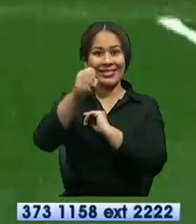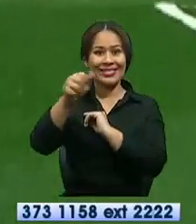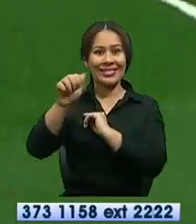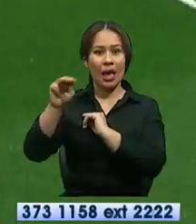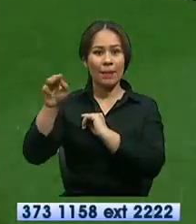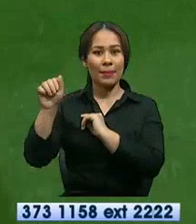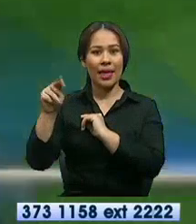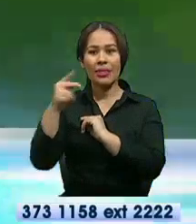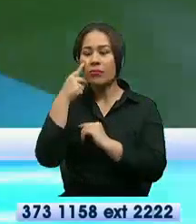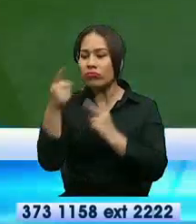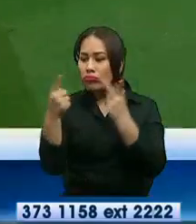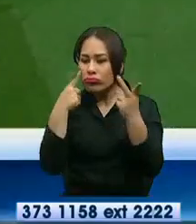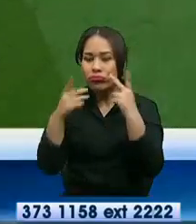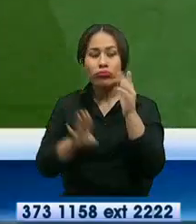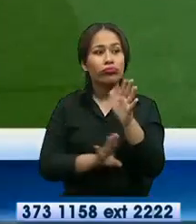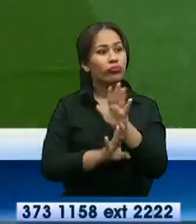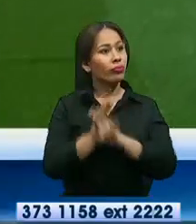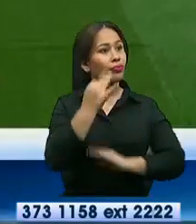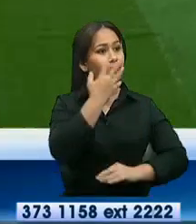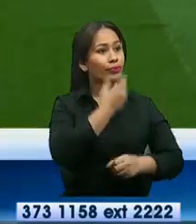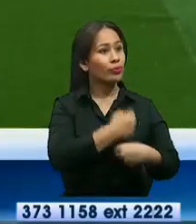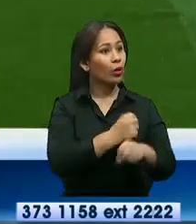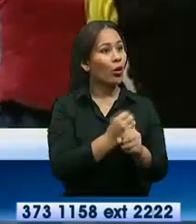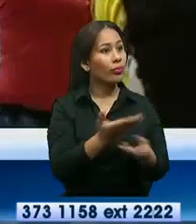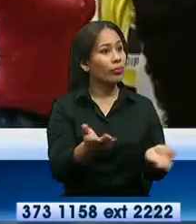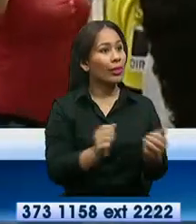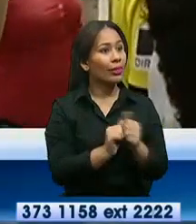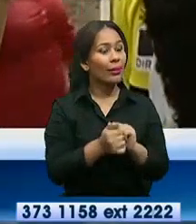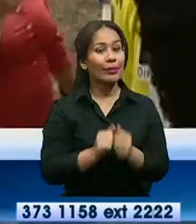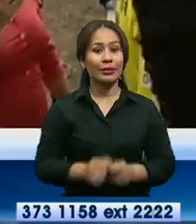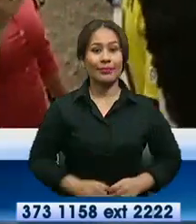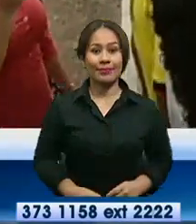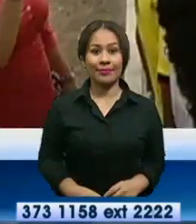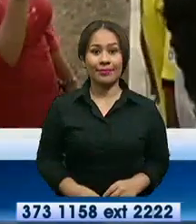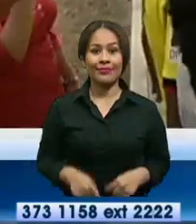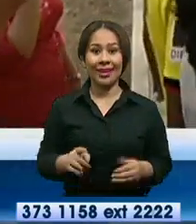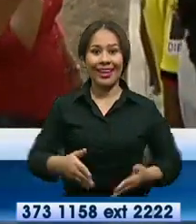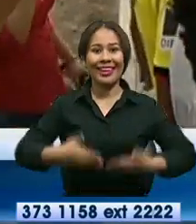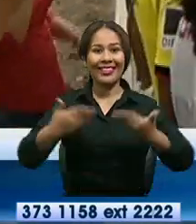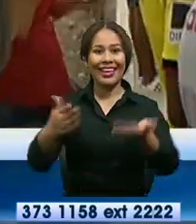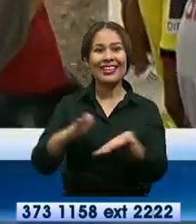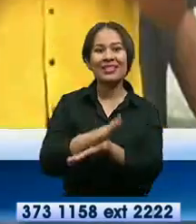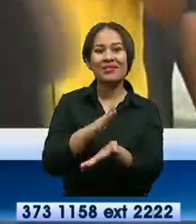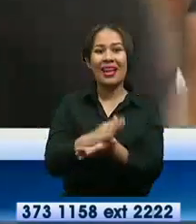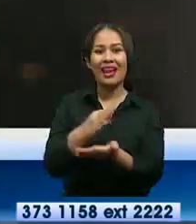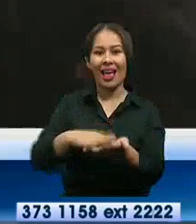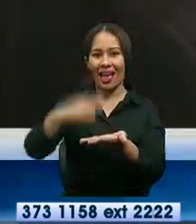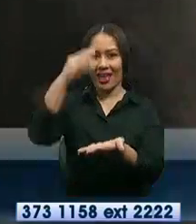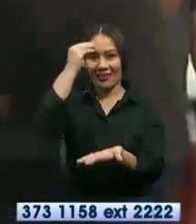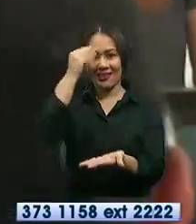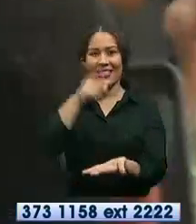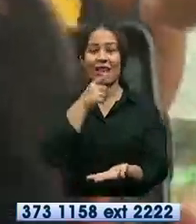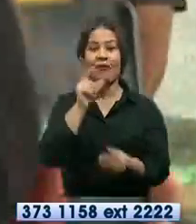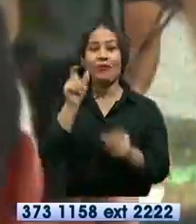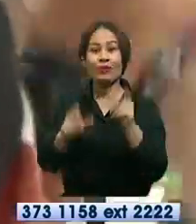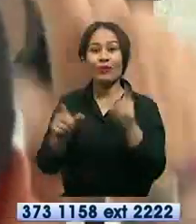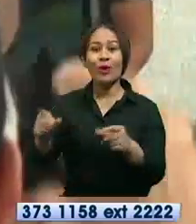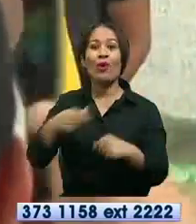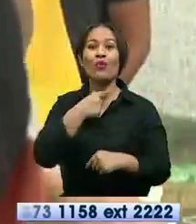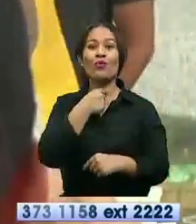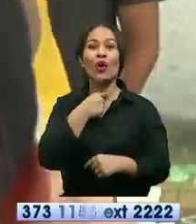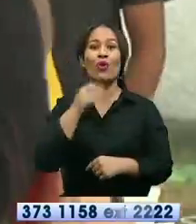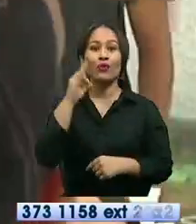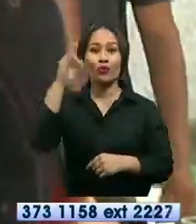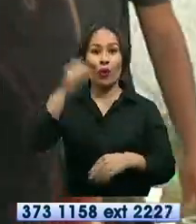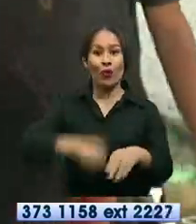constató el avance de obras de infraestructura deportiva. Allí hizo entrega de la Escuela de Formación de Futuros Futbolistas, que